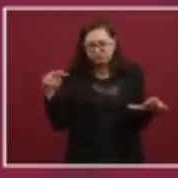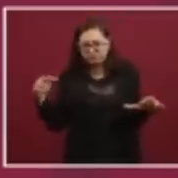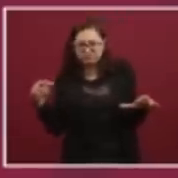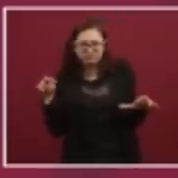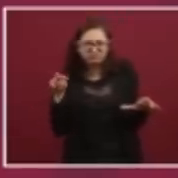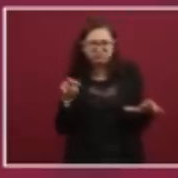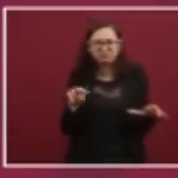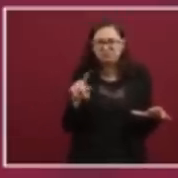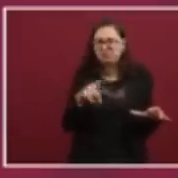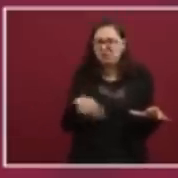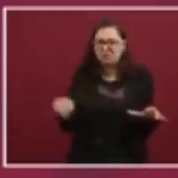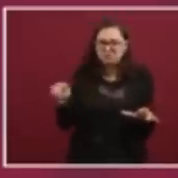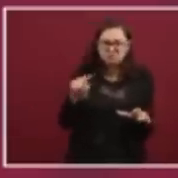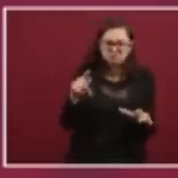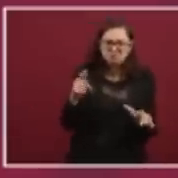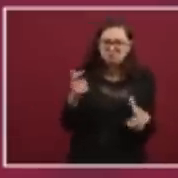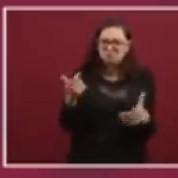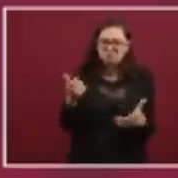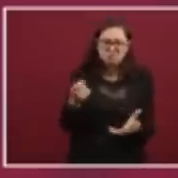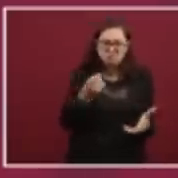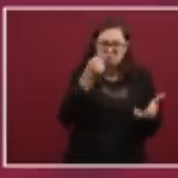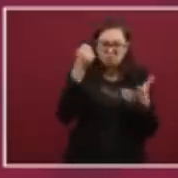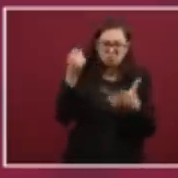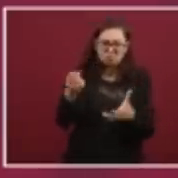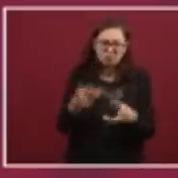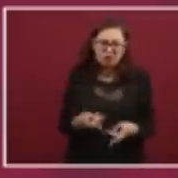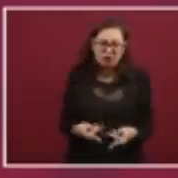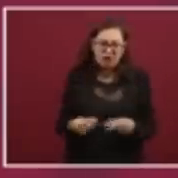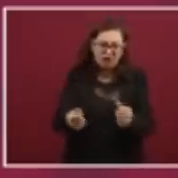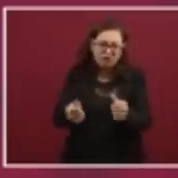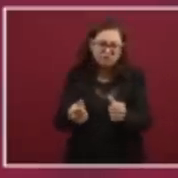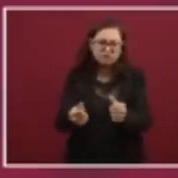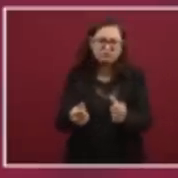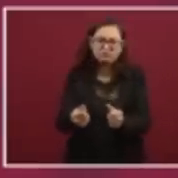una inversión de alrededor de